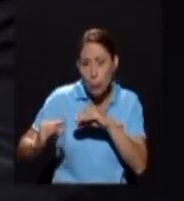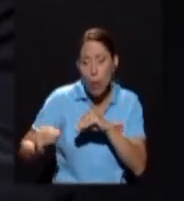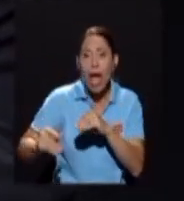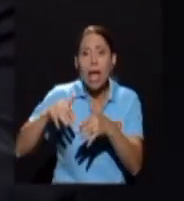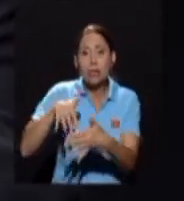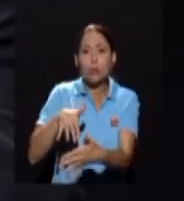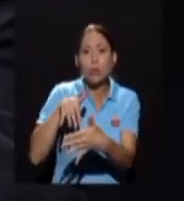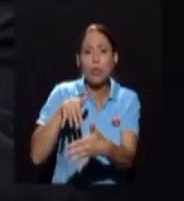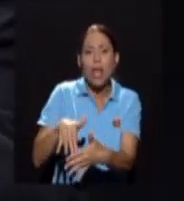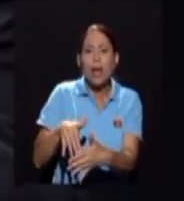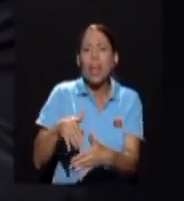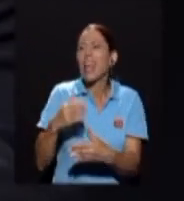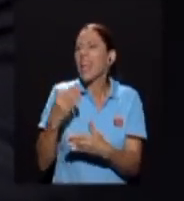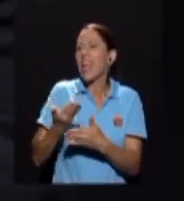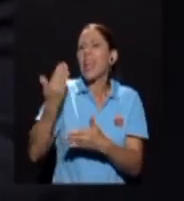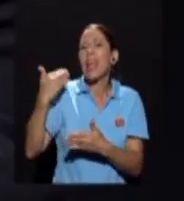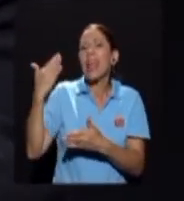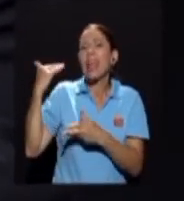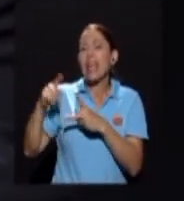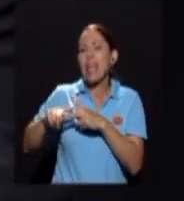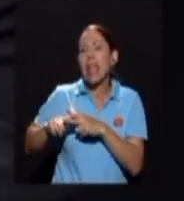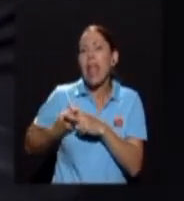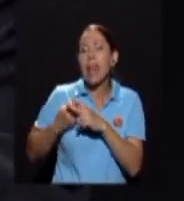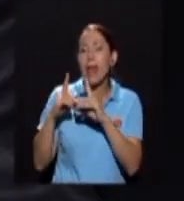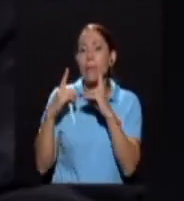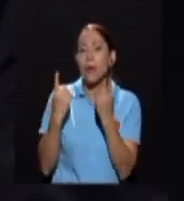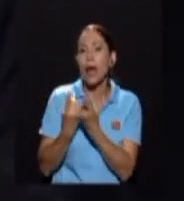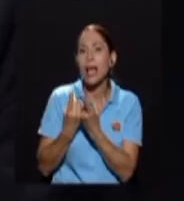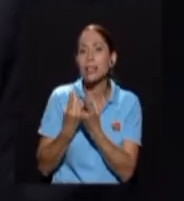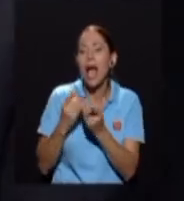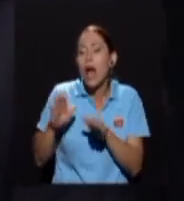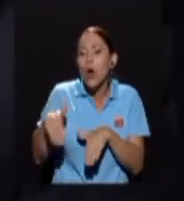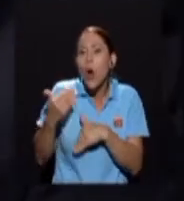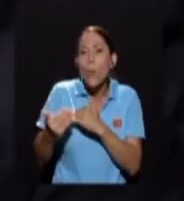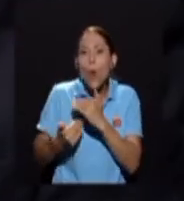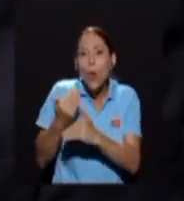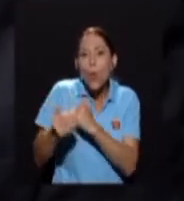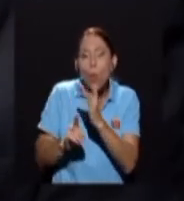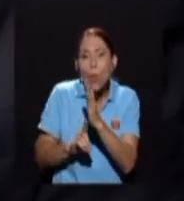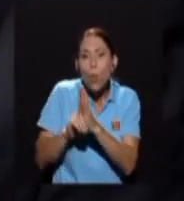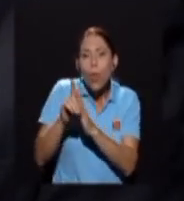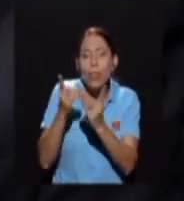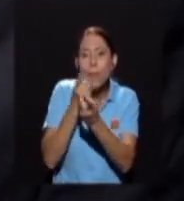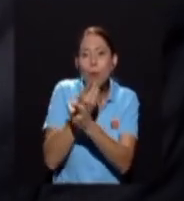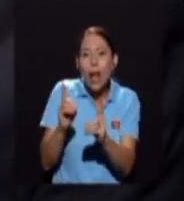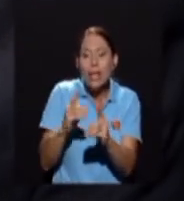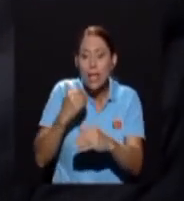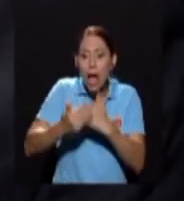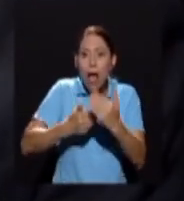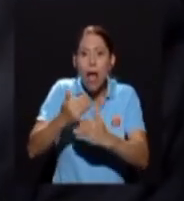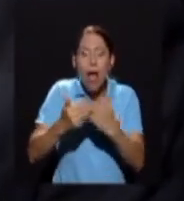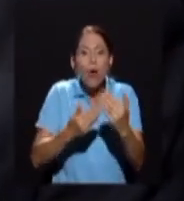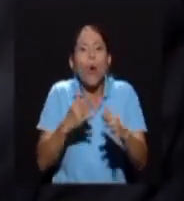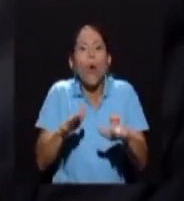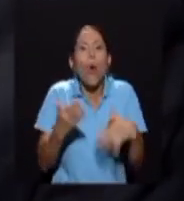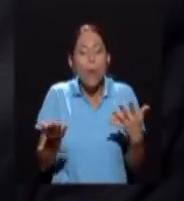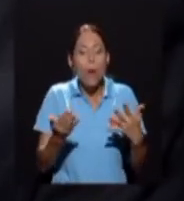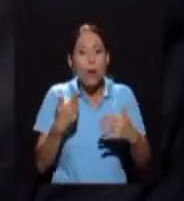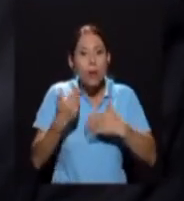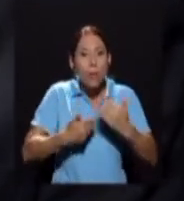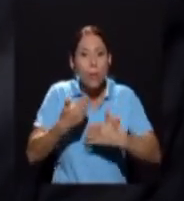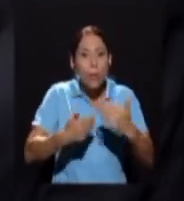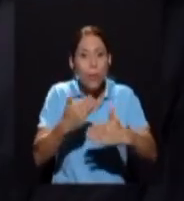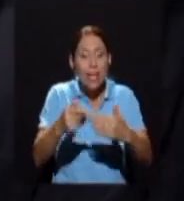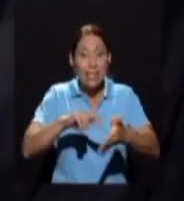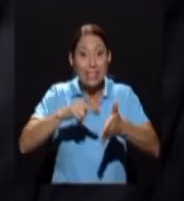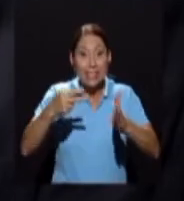la democracia, a qué se llegó con la democracia, ¿verdad? A nuestros días. Entonces, cada investigación, cada